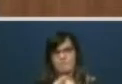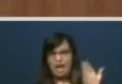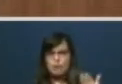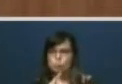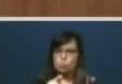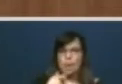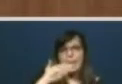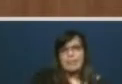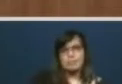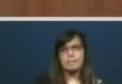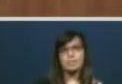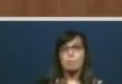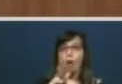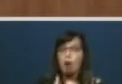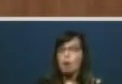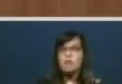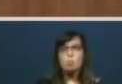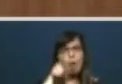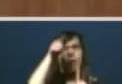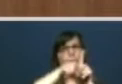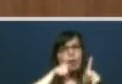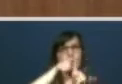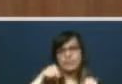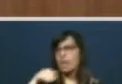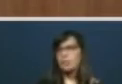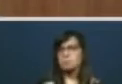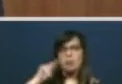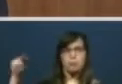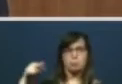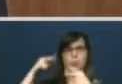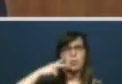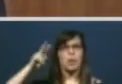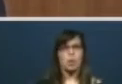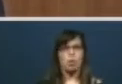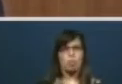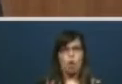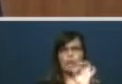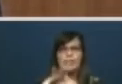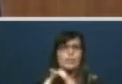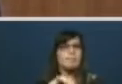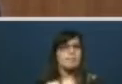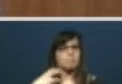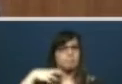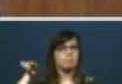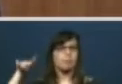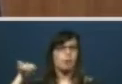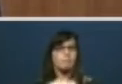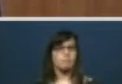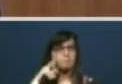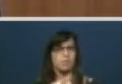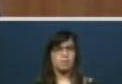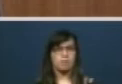limitaciones es hoy uno de los referentes en esta materia en españa- como así lo han reconocido organizaciones independientes con él por ejemplo